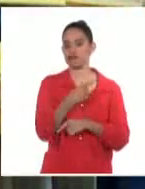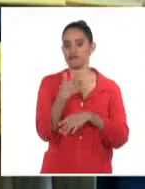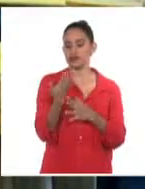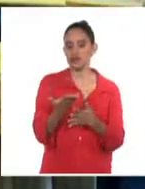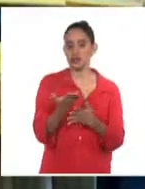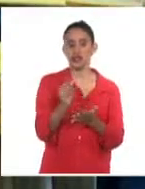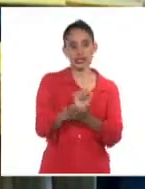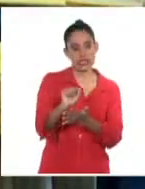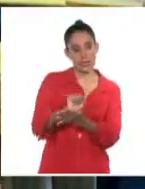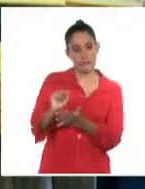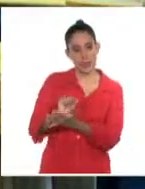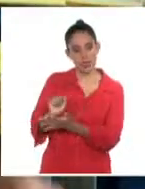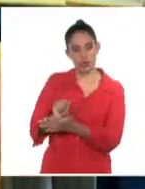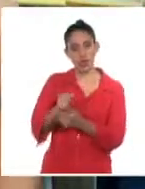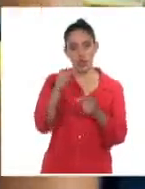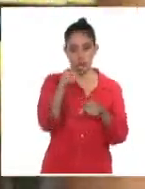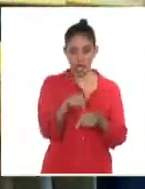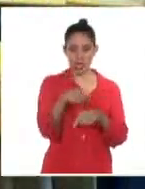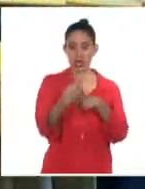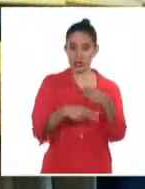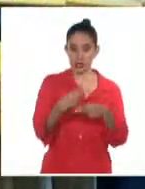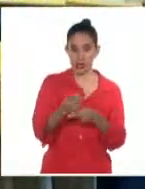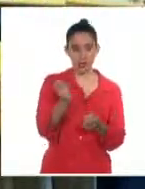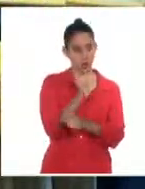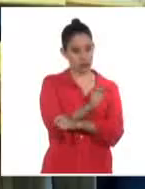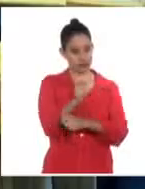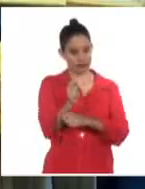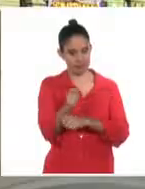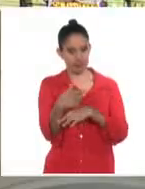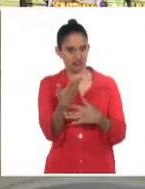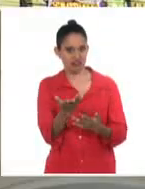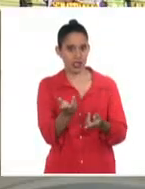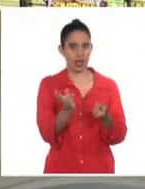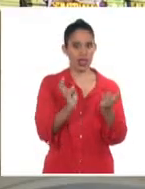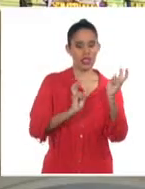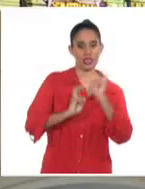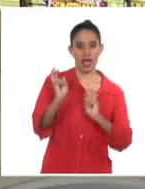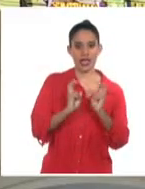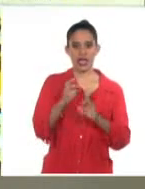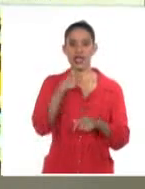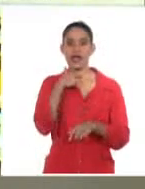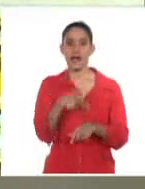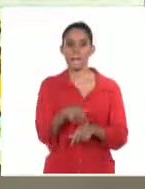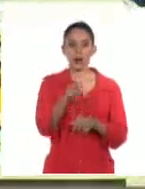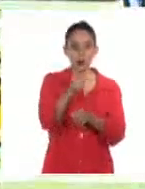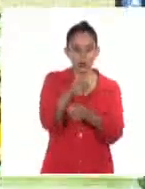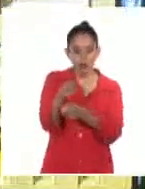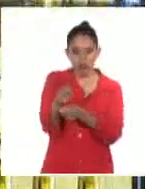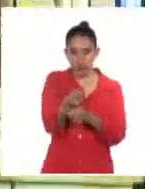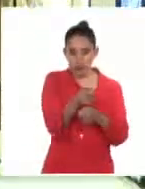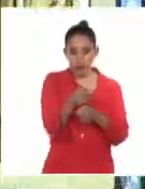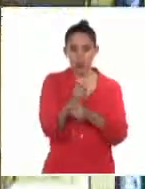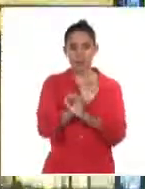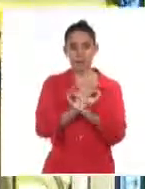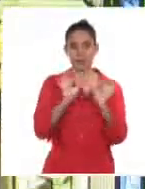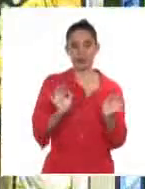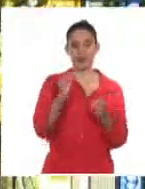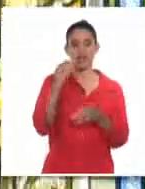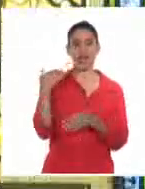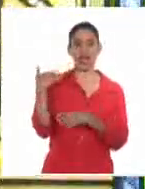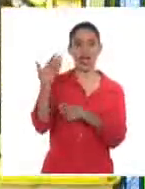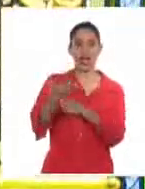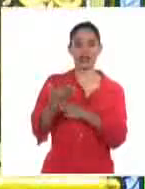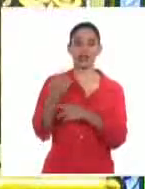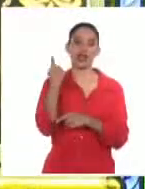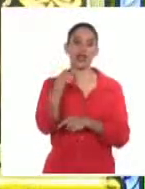estos talleres, en la especialidad, por ejemplo, de soldadura. Les precede el prestigio ganado en 15 años por